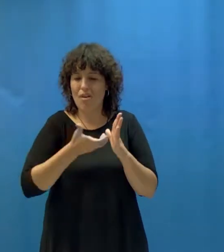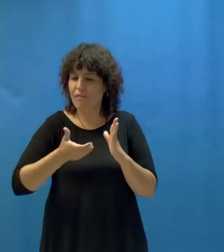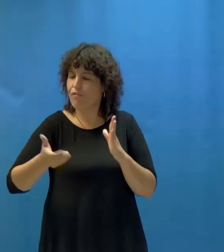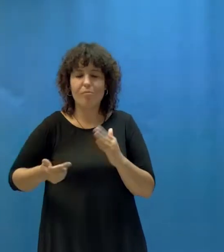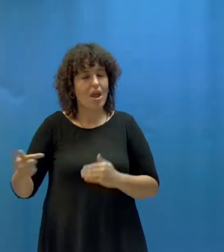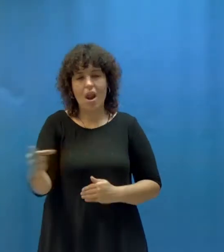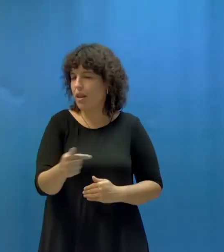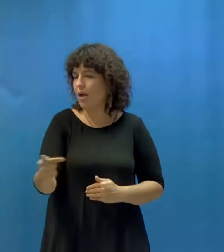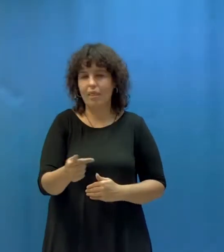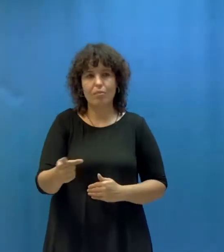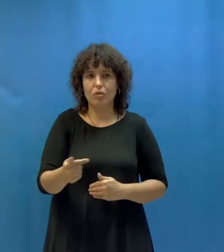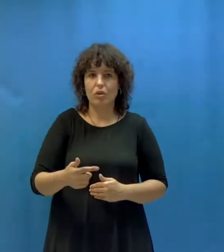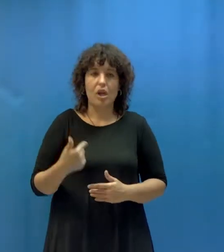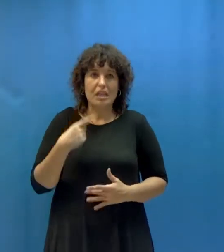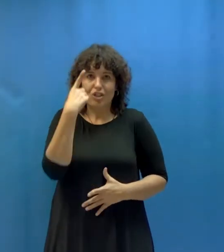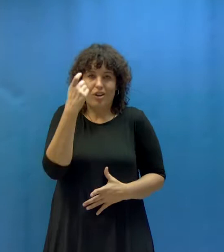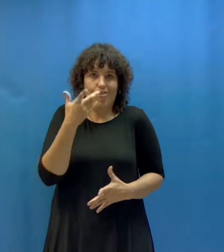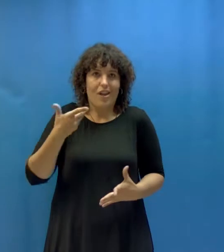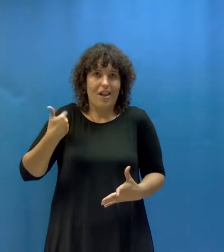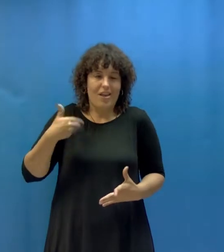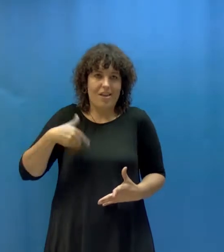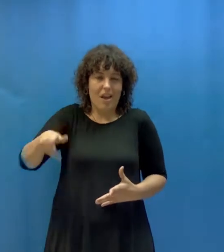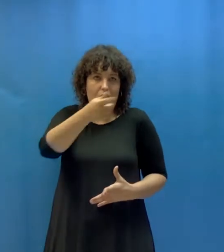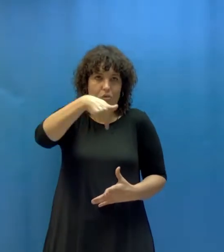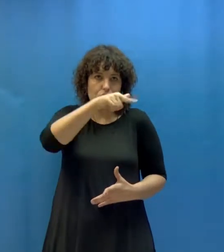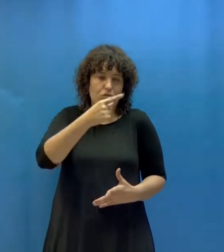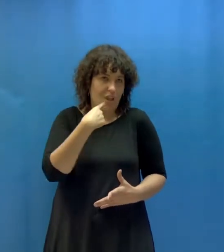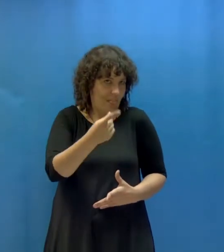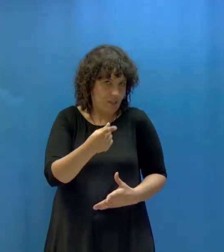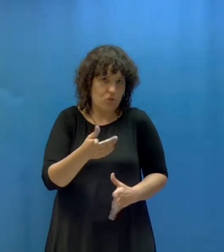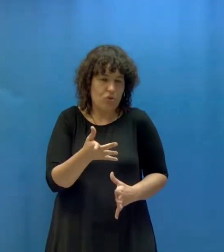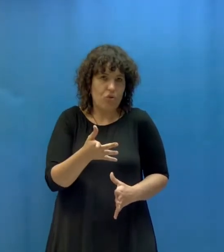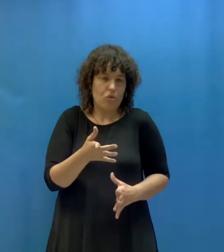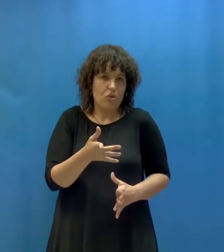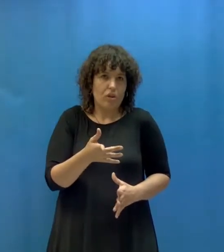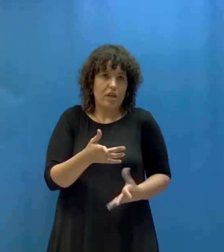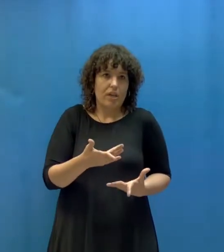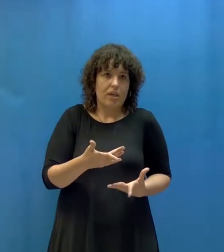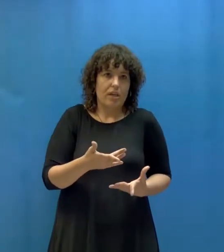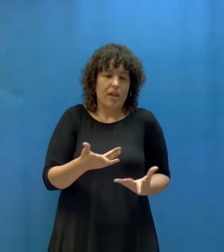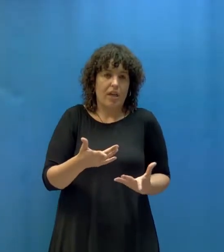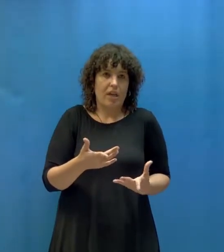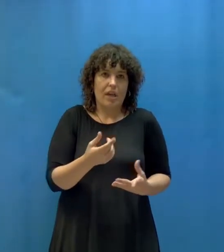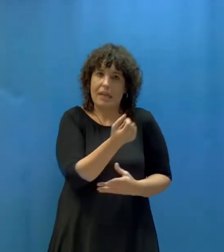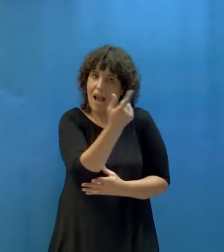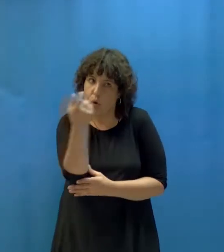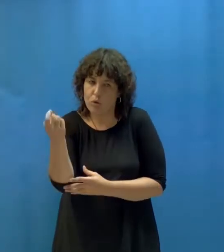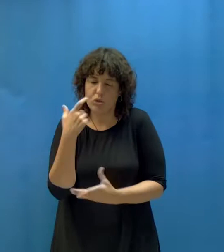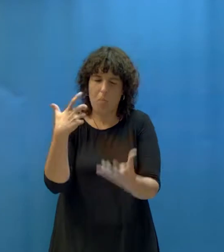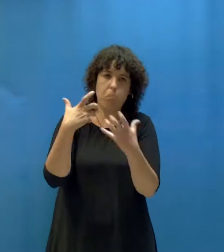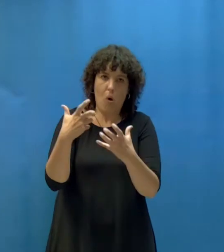desfavorable. Yo creo que ya todos ustedes han mencionado aquellos que son más significativos, las